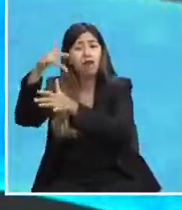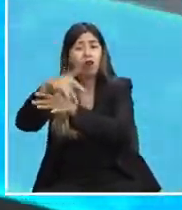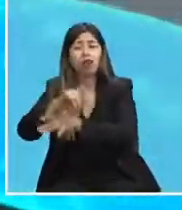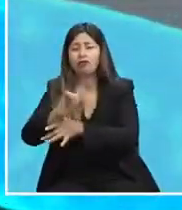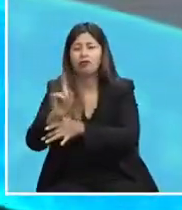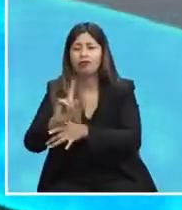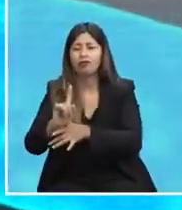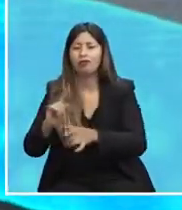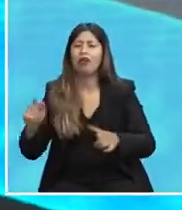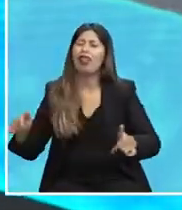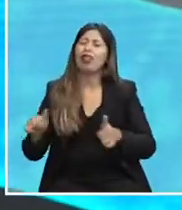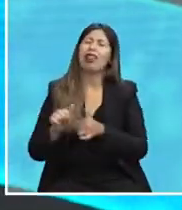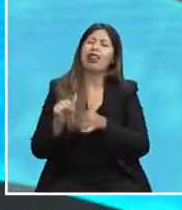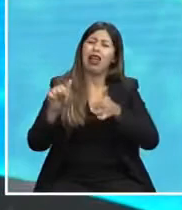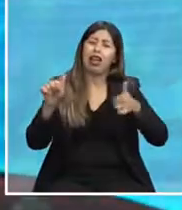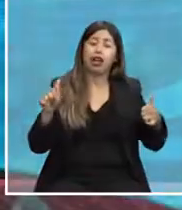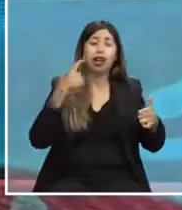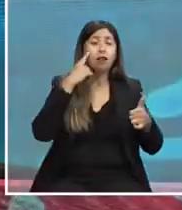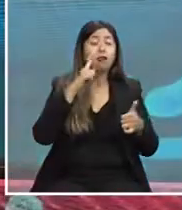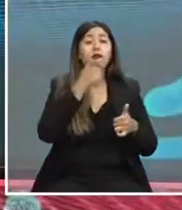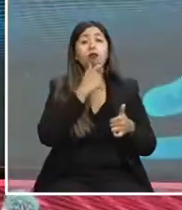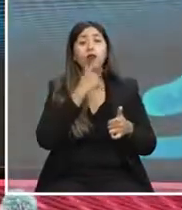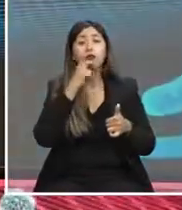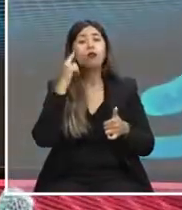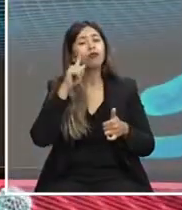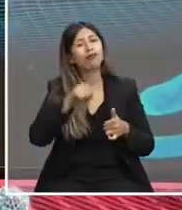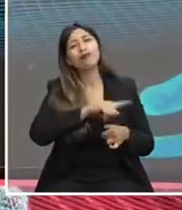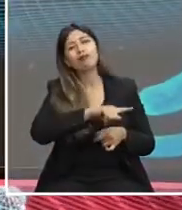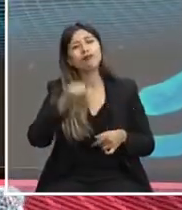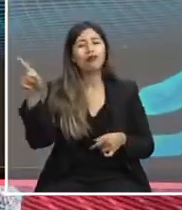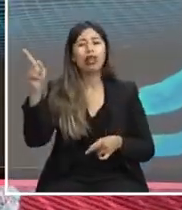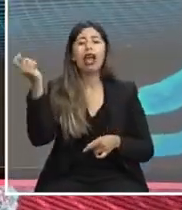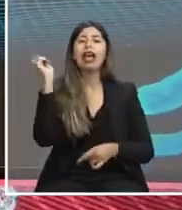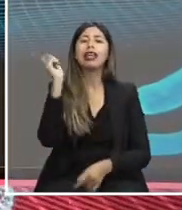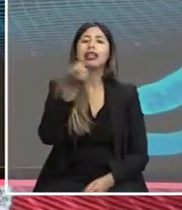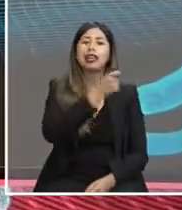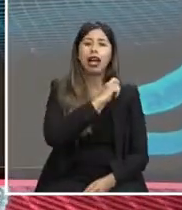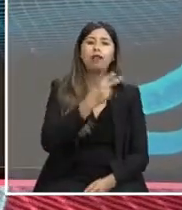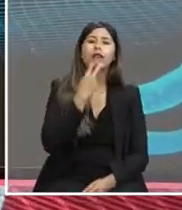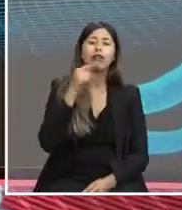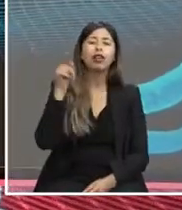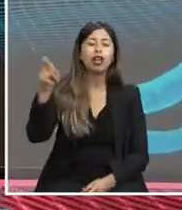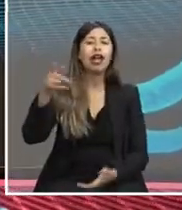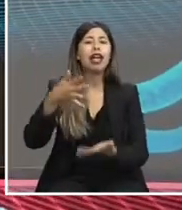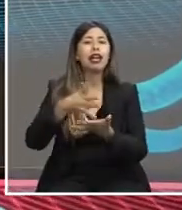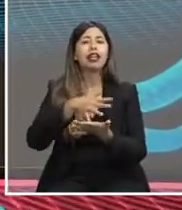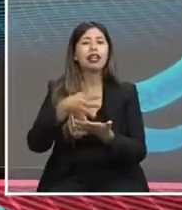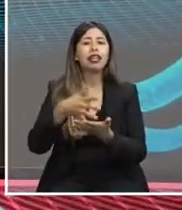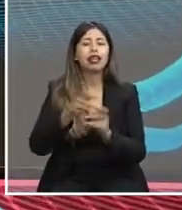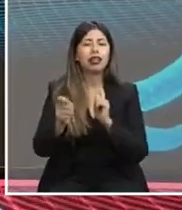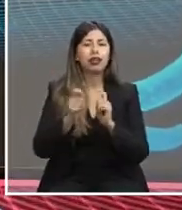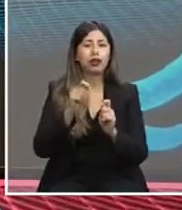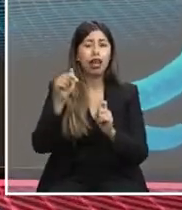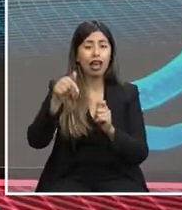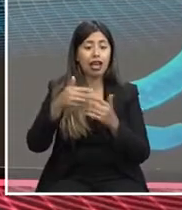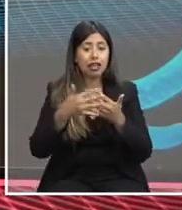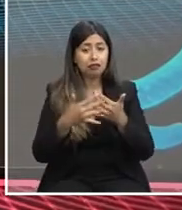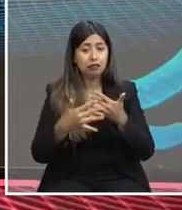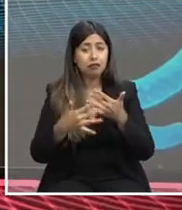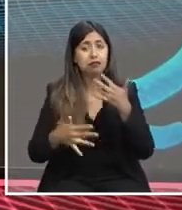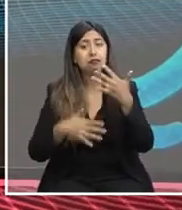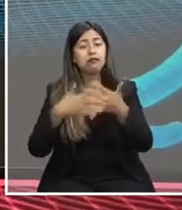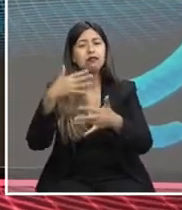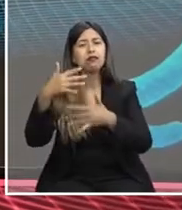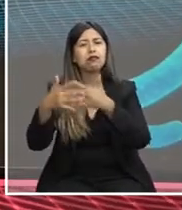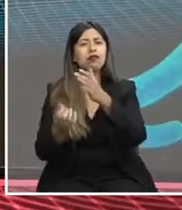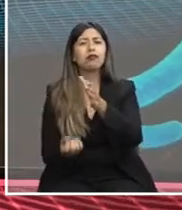los británicos, mandan a los esclavos a la zona peligrosa o a la zona de alto riesgo. Desde ese entonces han ocurrido